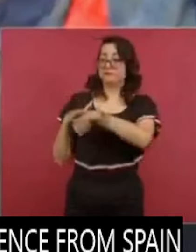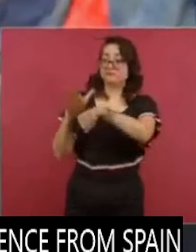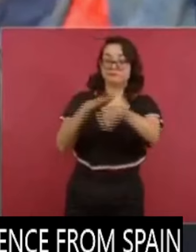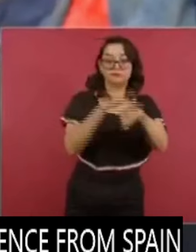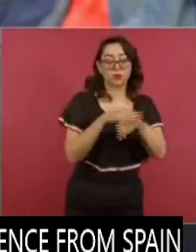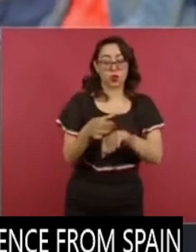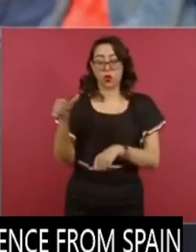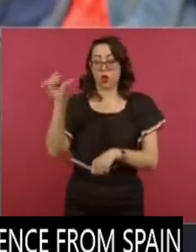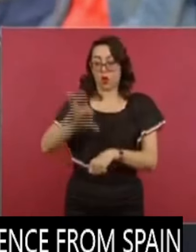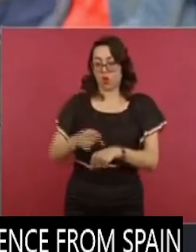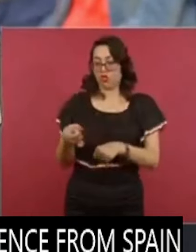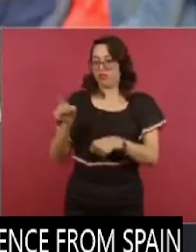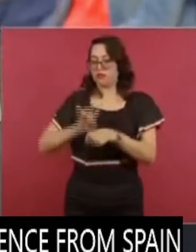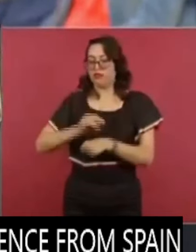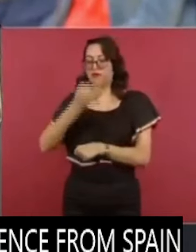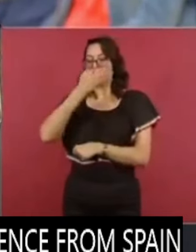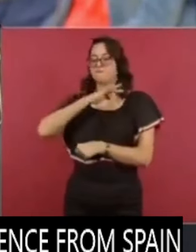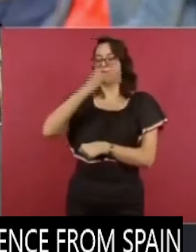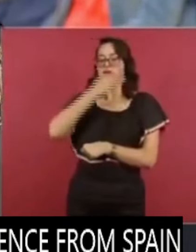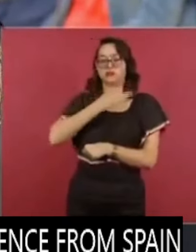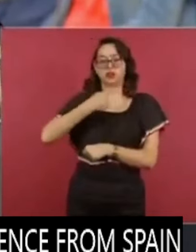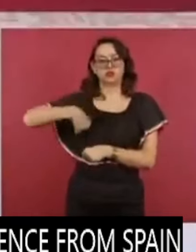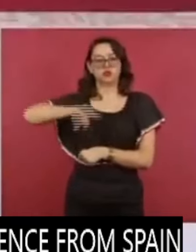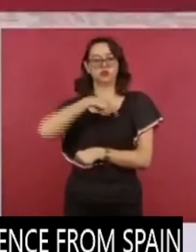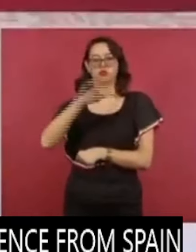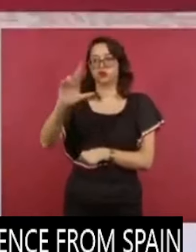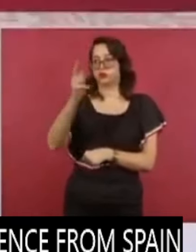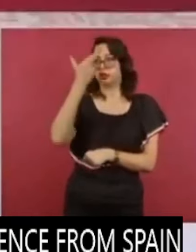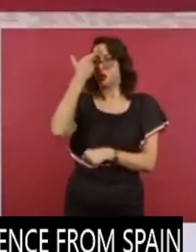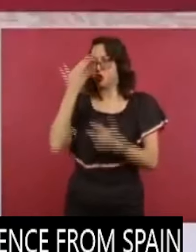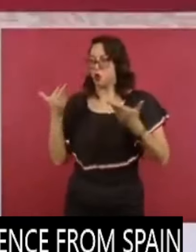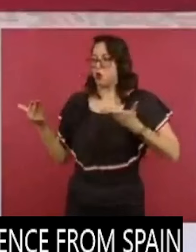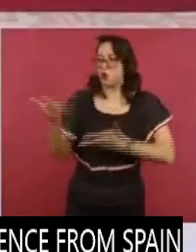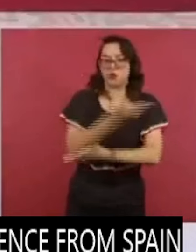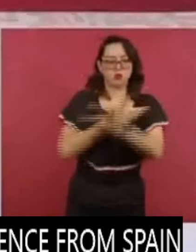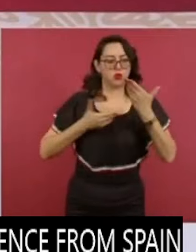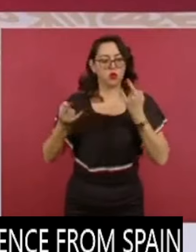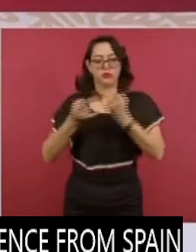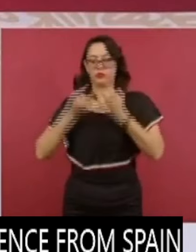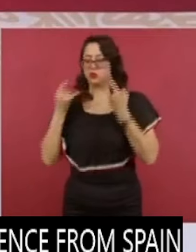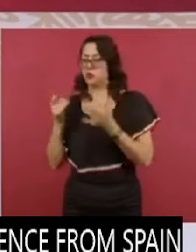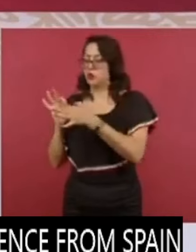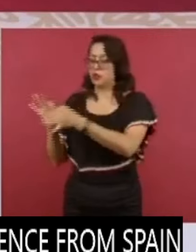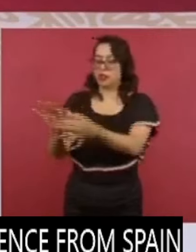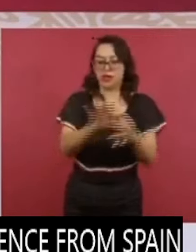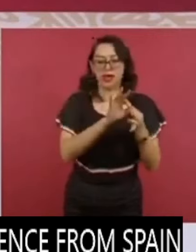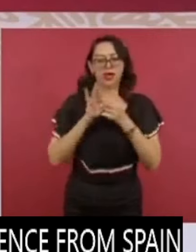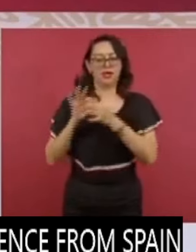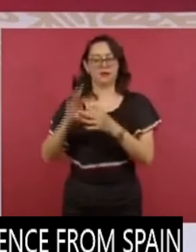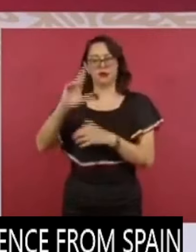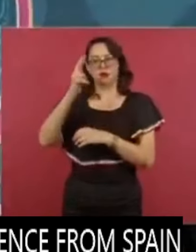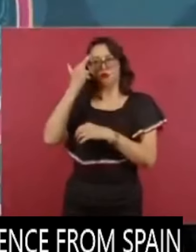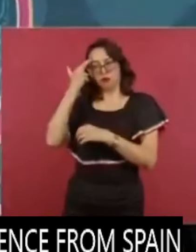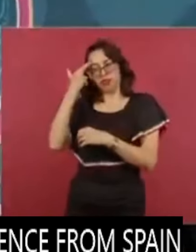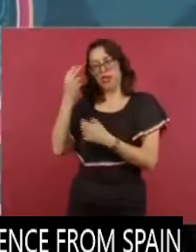cultural, en nuestras raíces, en nuestra gastronomía, nos